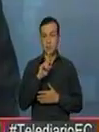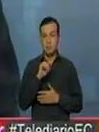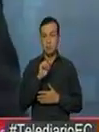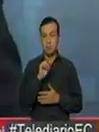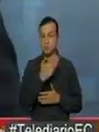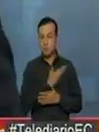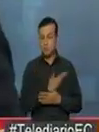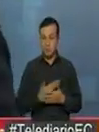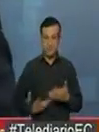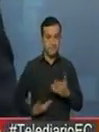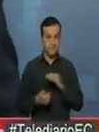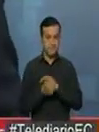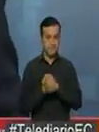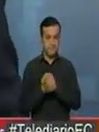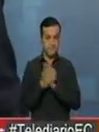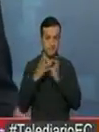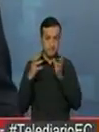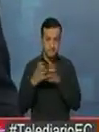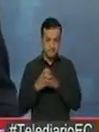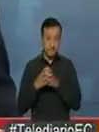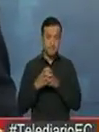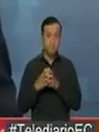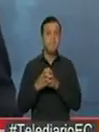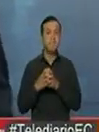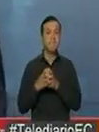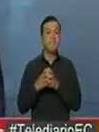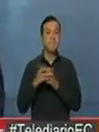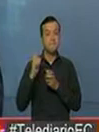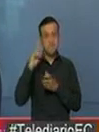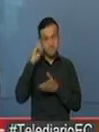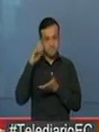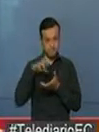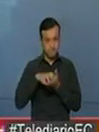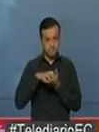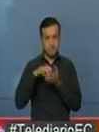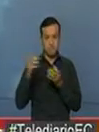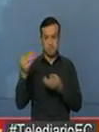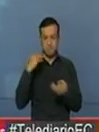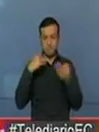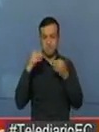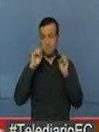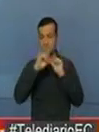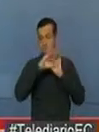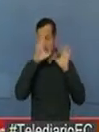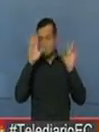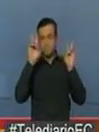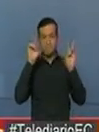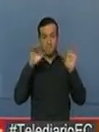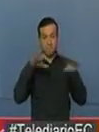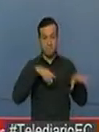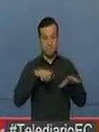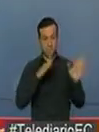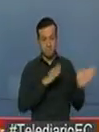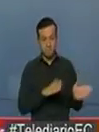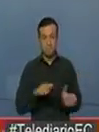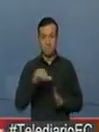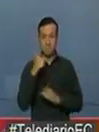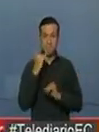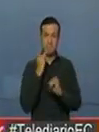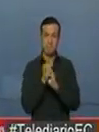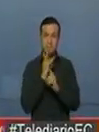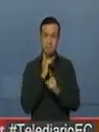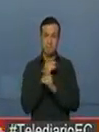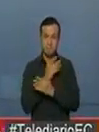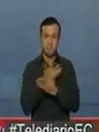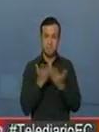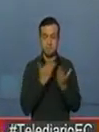de Gobierno de Galápagos, por explicarnos con mayor detalle estas acciones que se están asumiendo en coordinación con otras instituciones